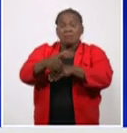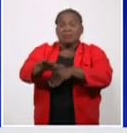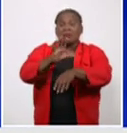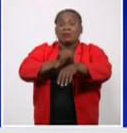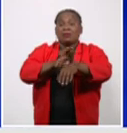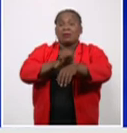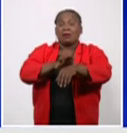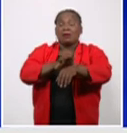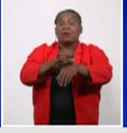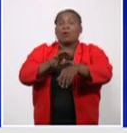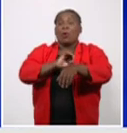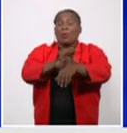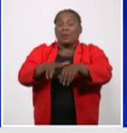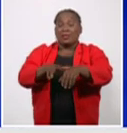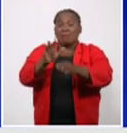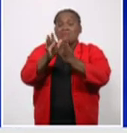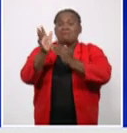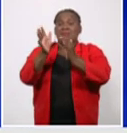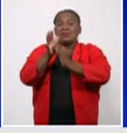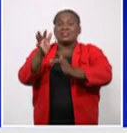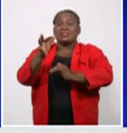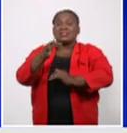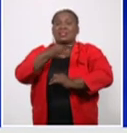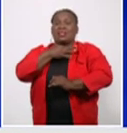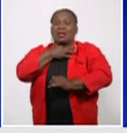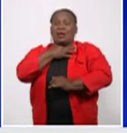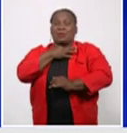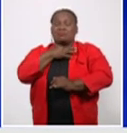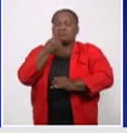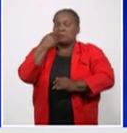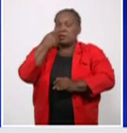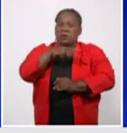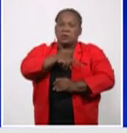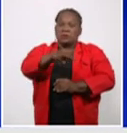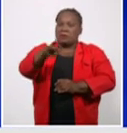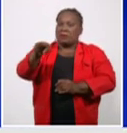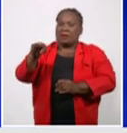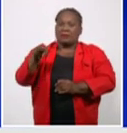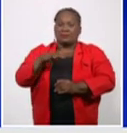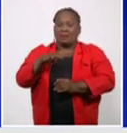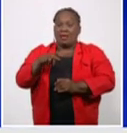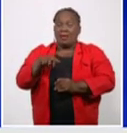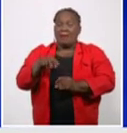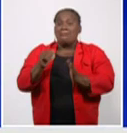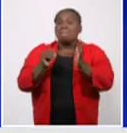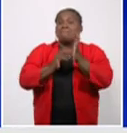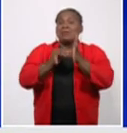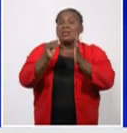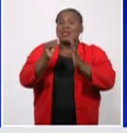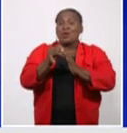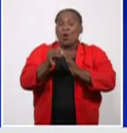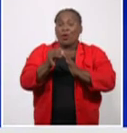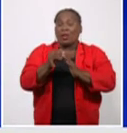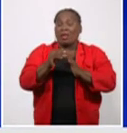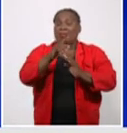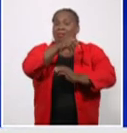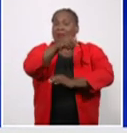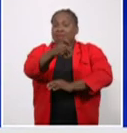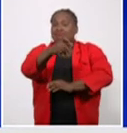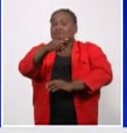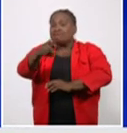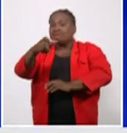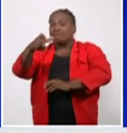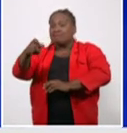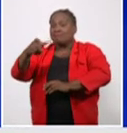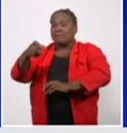y todavía no se ve. Los millones de dosis de vacunas que se aplican todos los días en